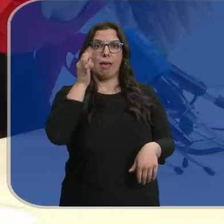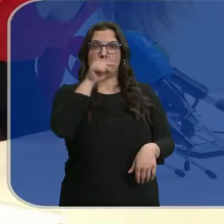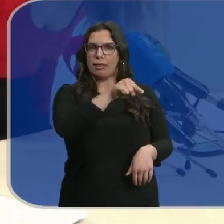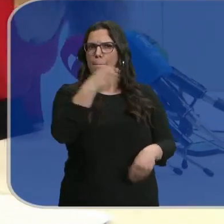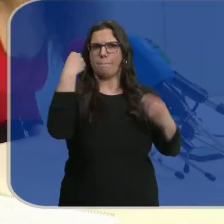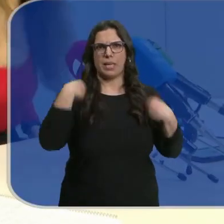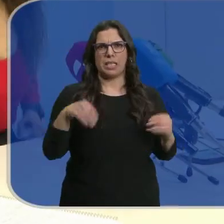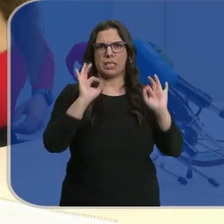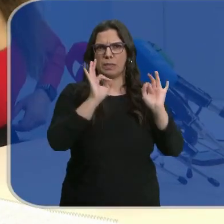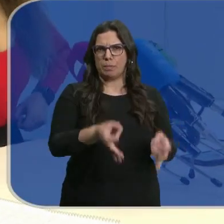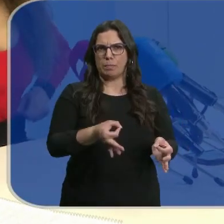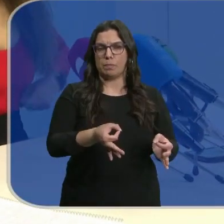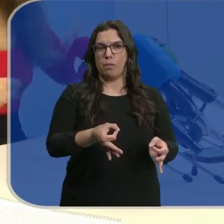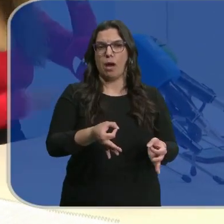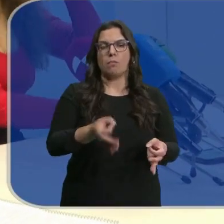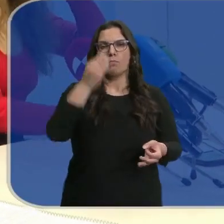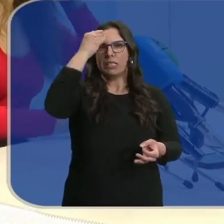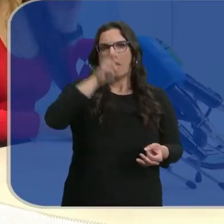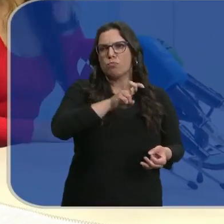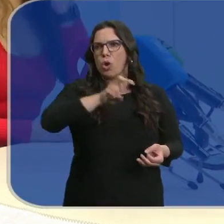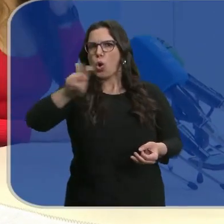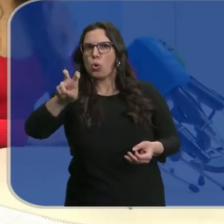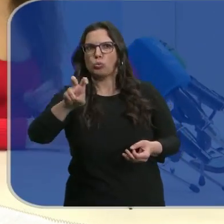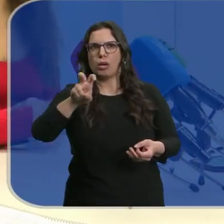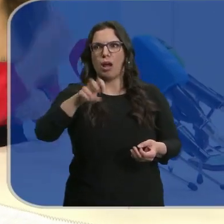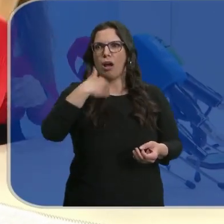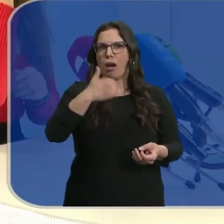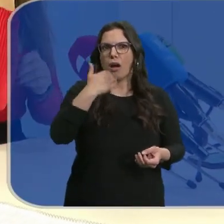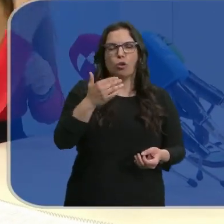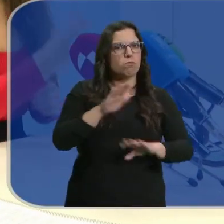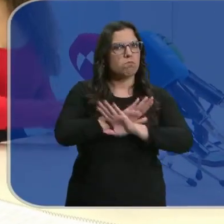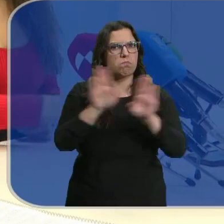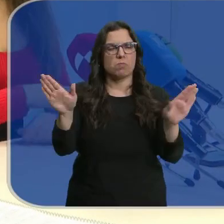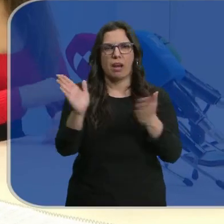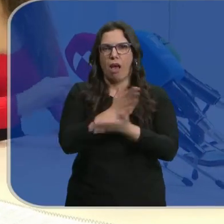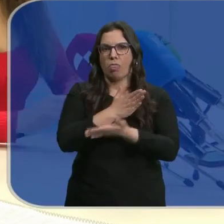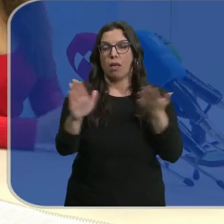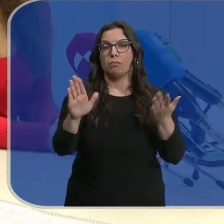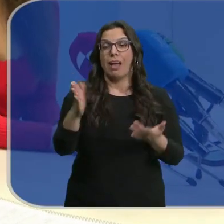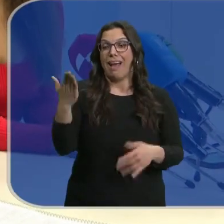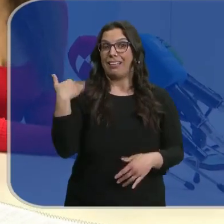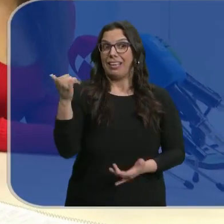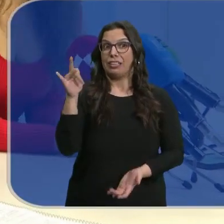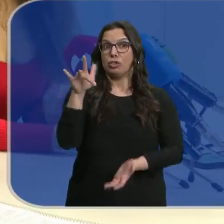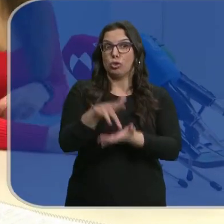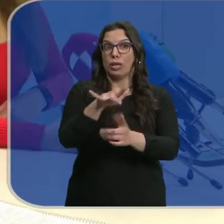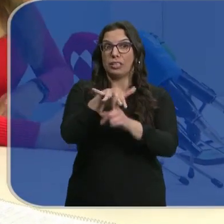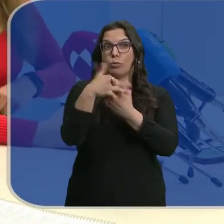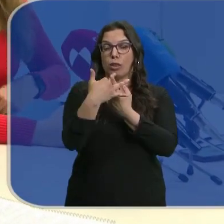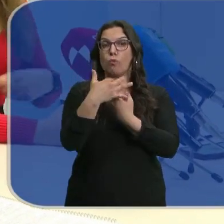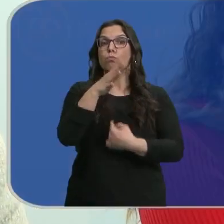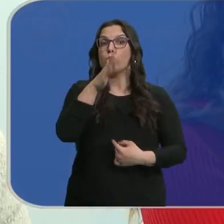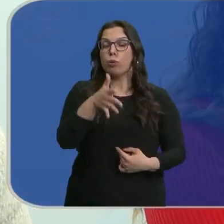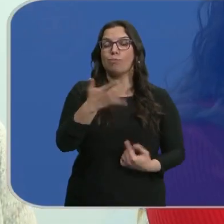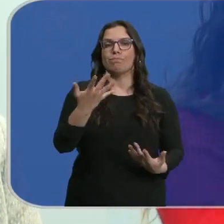siendo la misma y que en ningún momento se ha barajado ninguna otra opción. Y que lo que sucedió ayer pudo